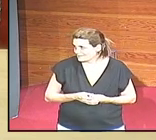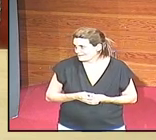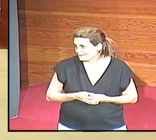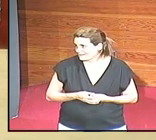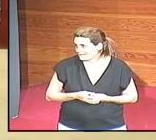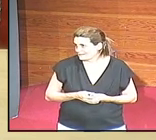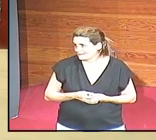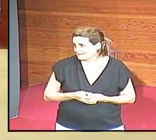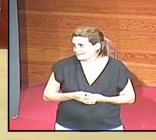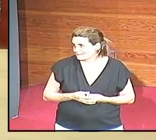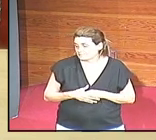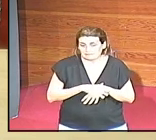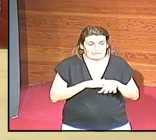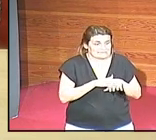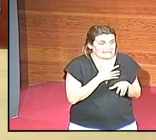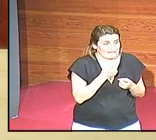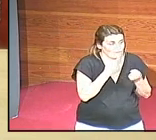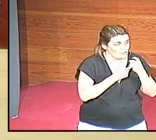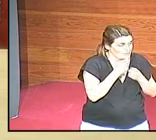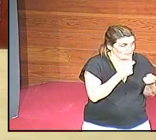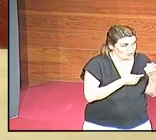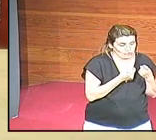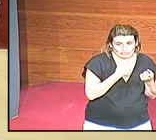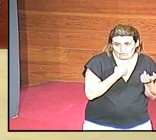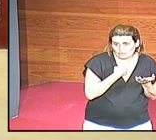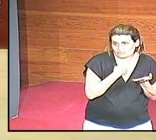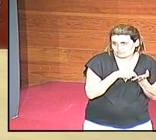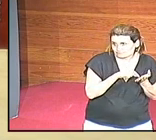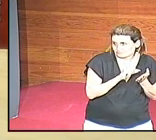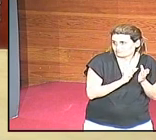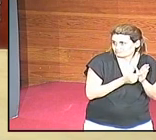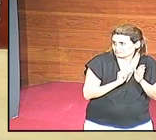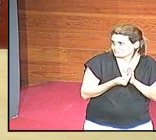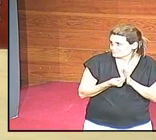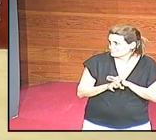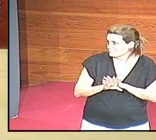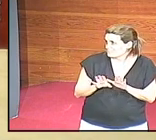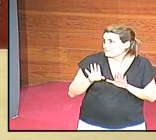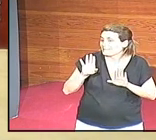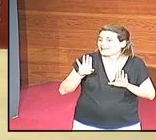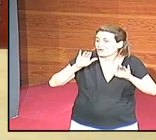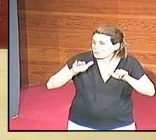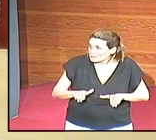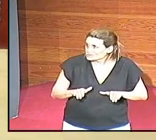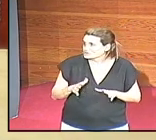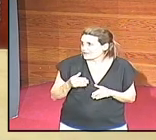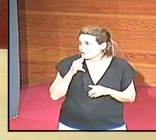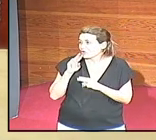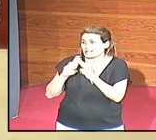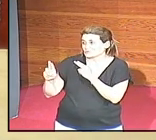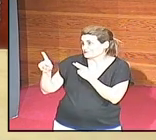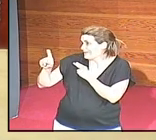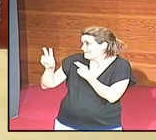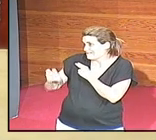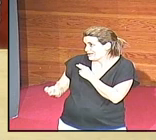en retazos de información que voy pillando de aquí y de allí, pero no tendrá ningún pozo. No, es una respuesta que no te vale para